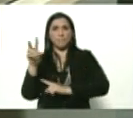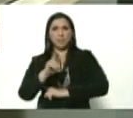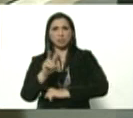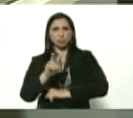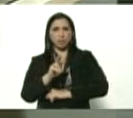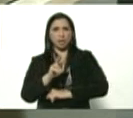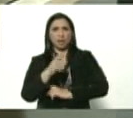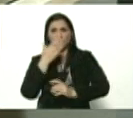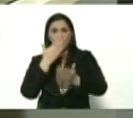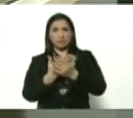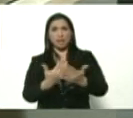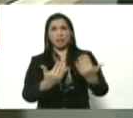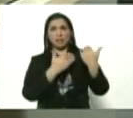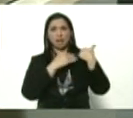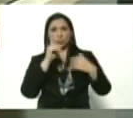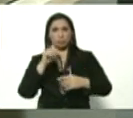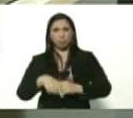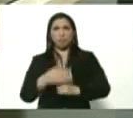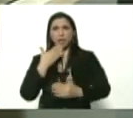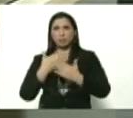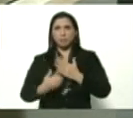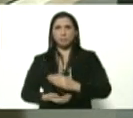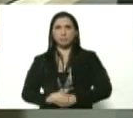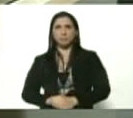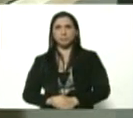enfrentar cargos. Muchas gracias.